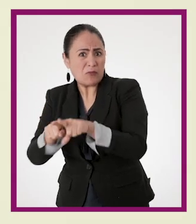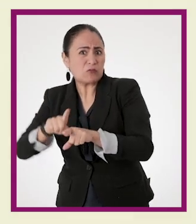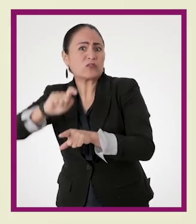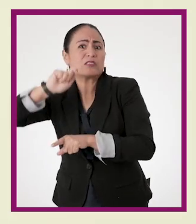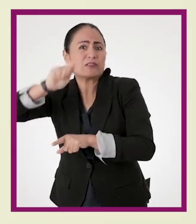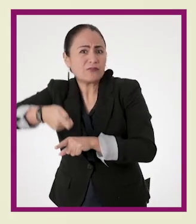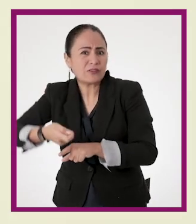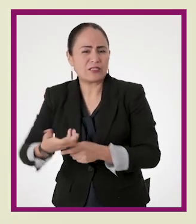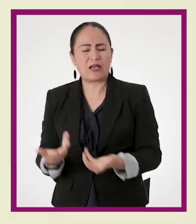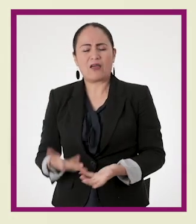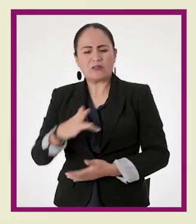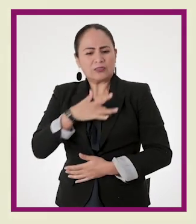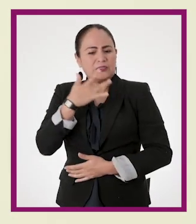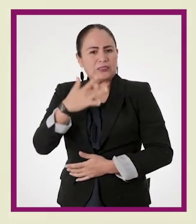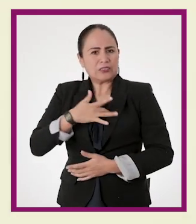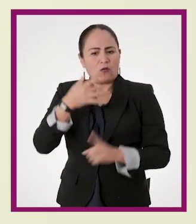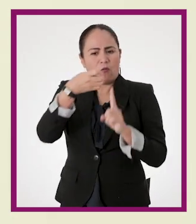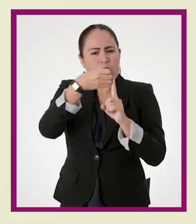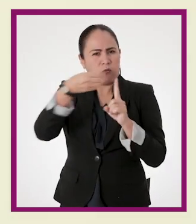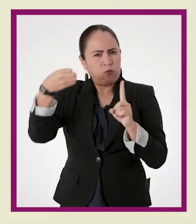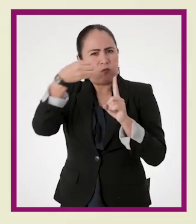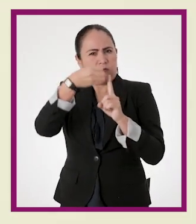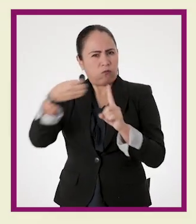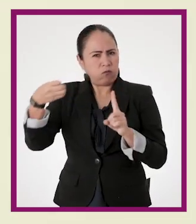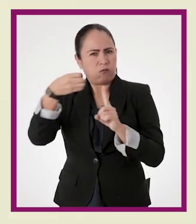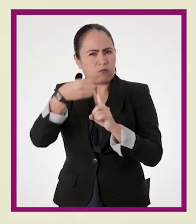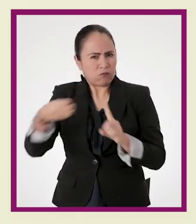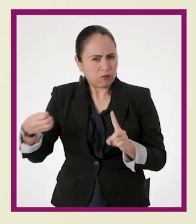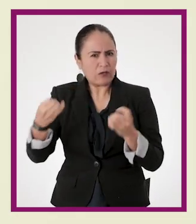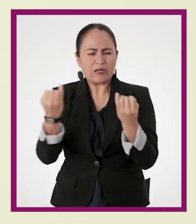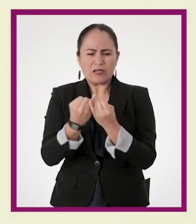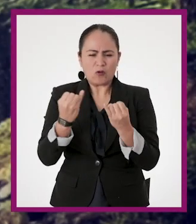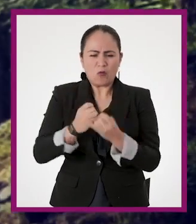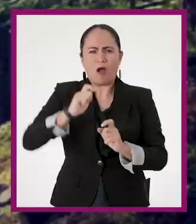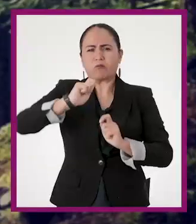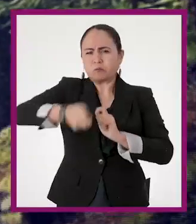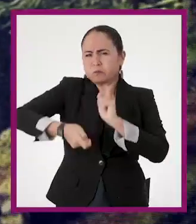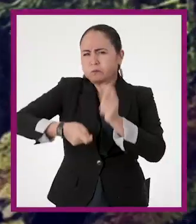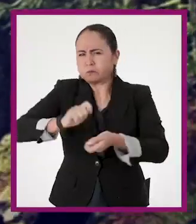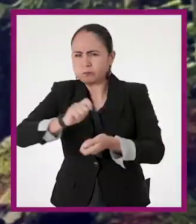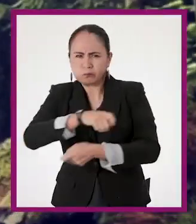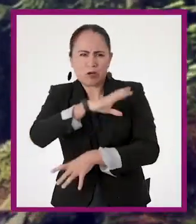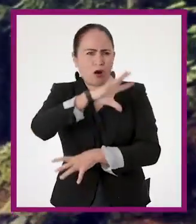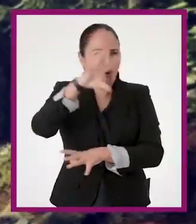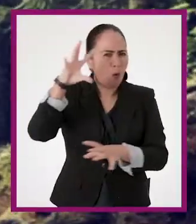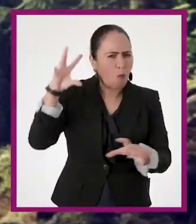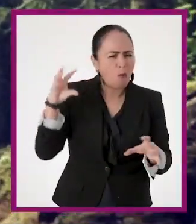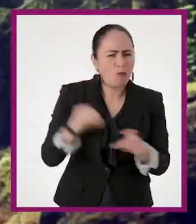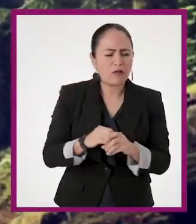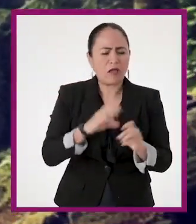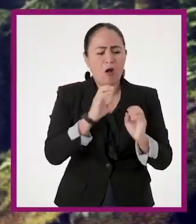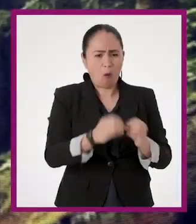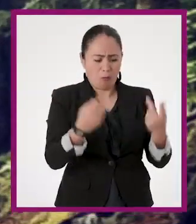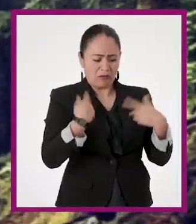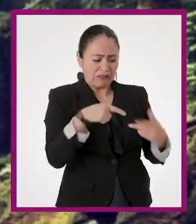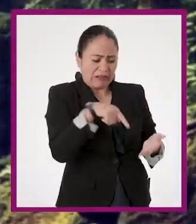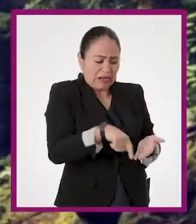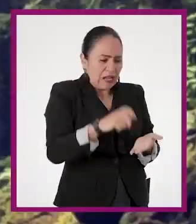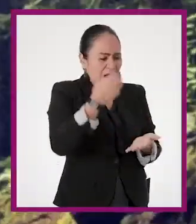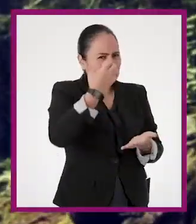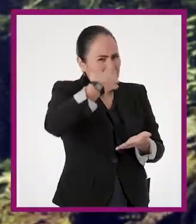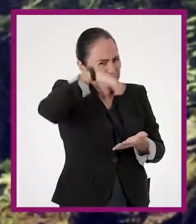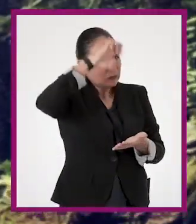de las palabras, los sonidos y los ritmos, las resonancias simbólicas y afectivas, el cúmulo